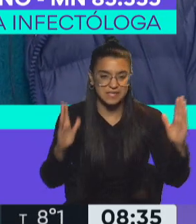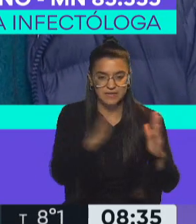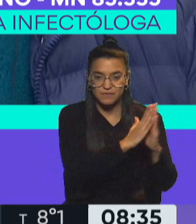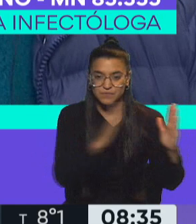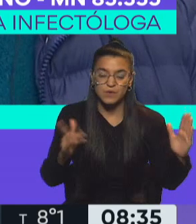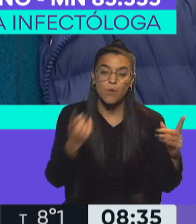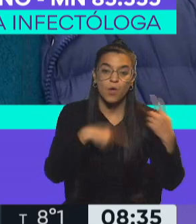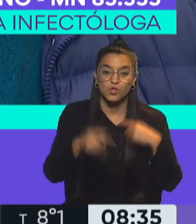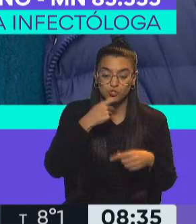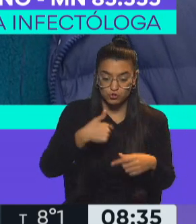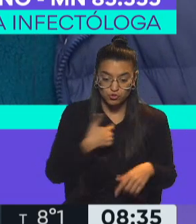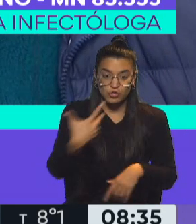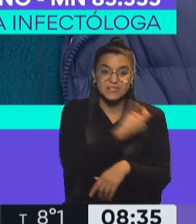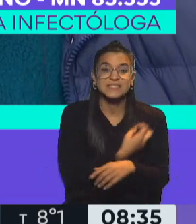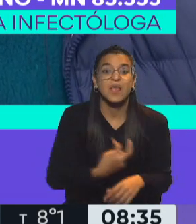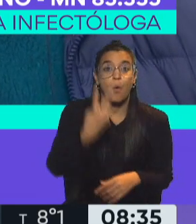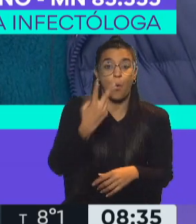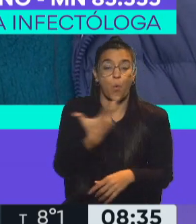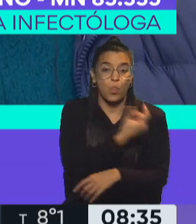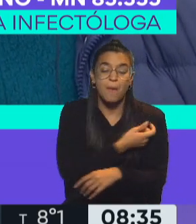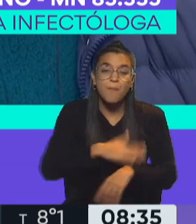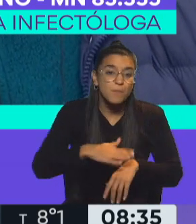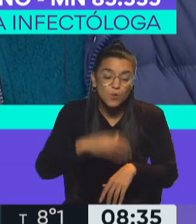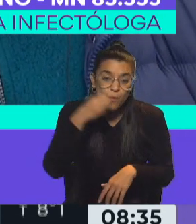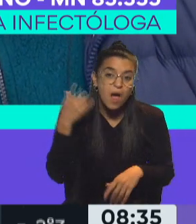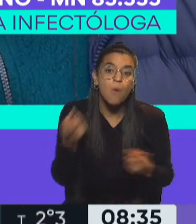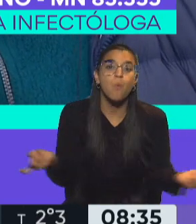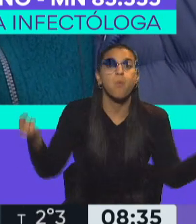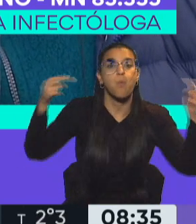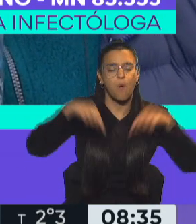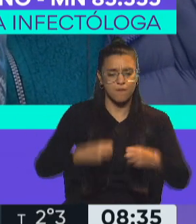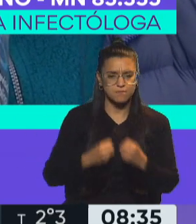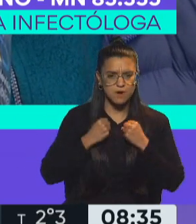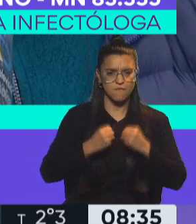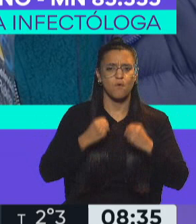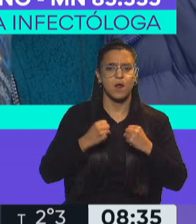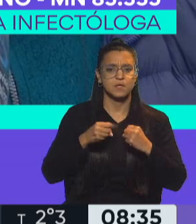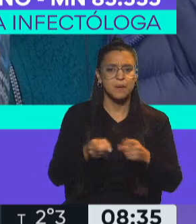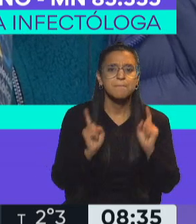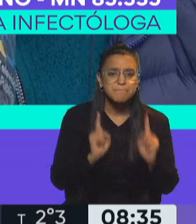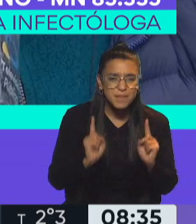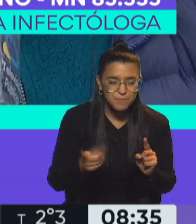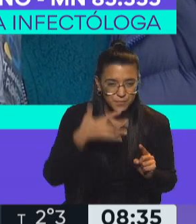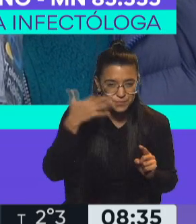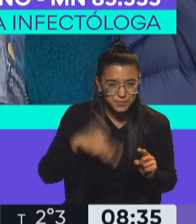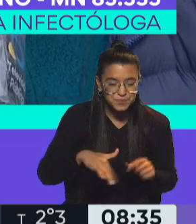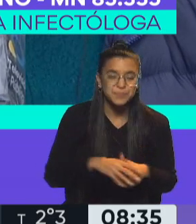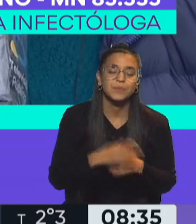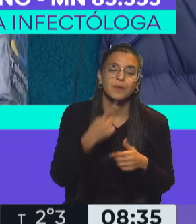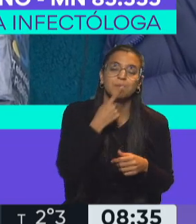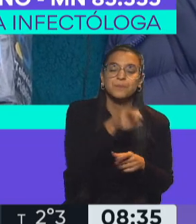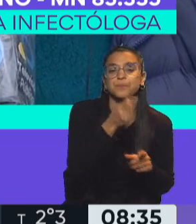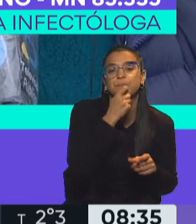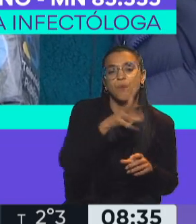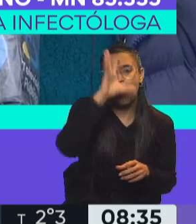Cuando yo dé la segunda dosis, en el momento que sea, voy a hacer que vuelva a reforzarse esto, sencillamente. Recuerden,